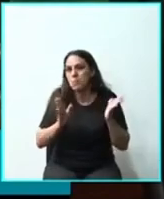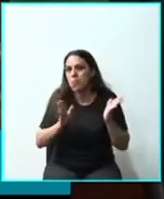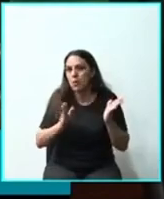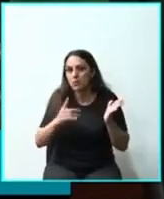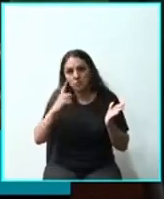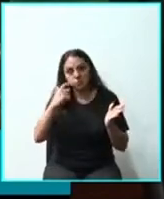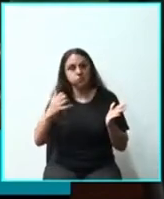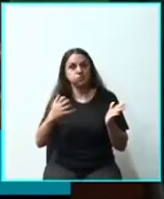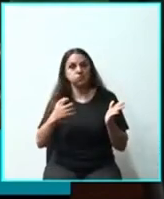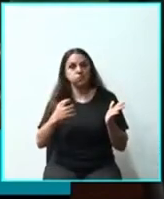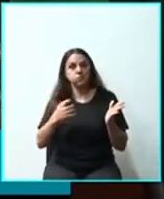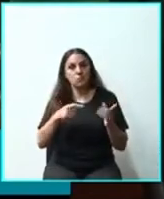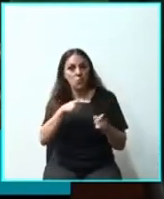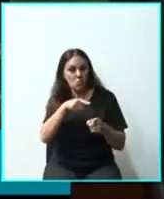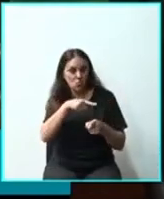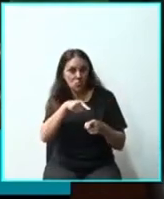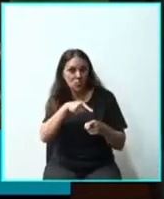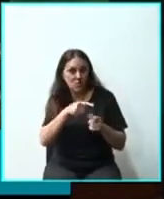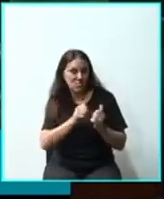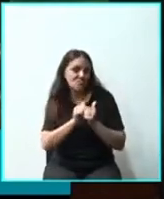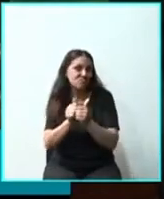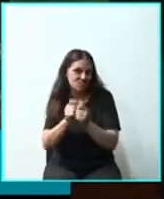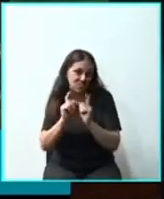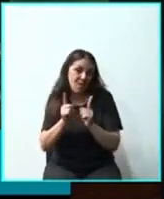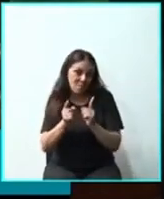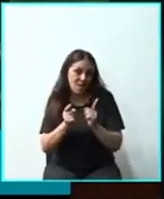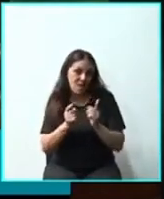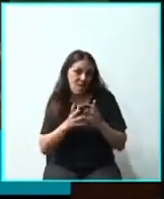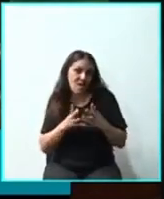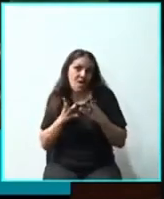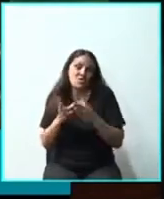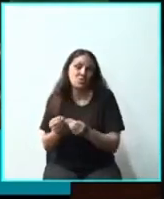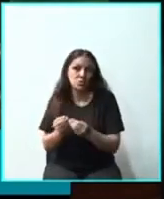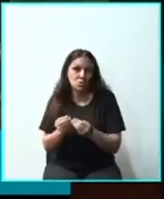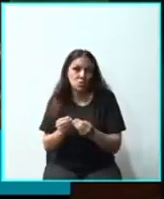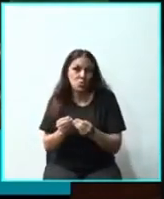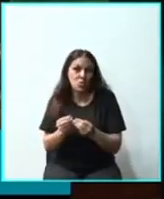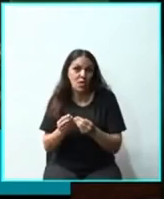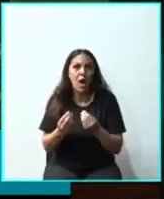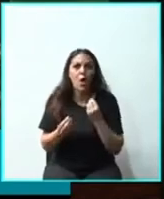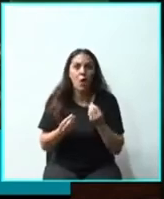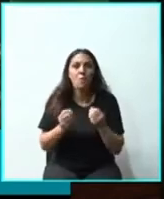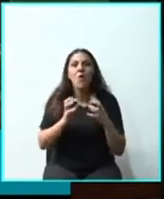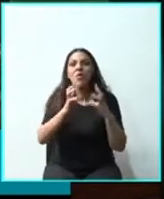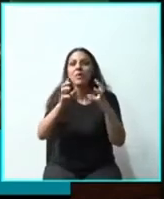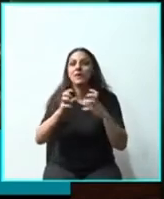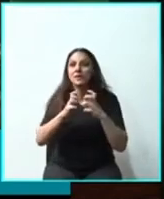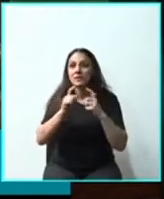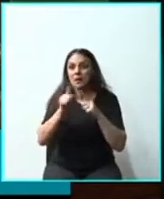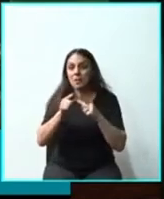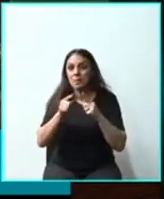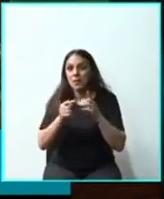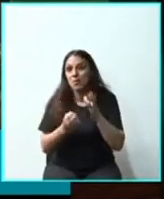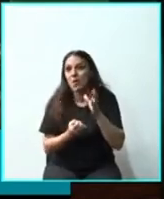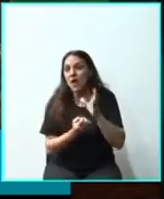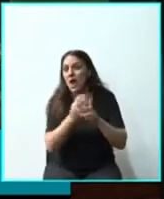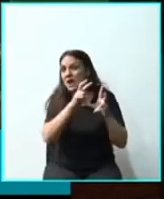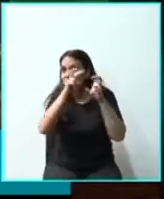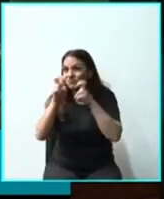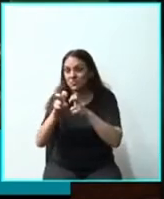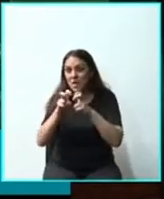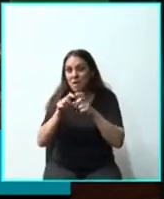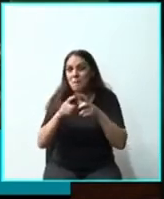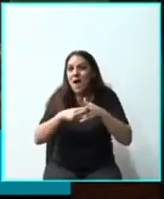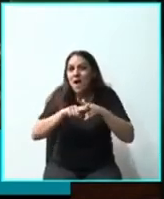que hicieron su acompañamiento y su aporte debatiendo y poniendo en agenda este tema y esta